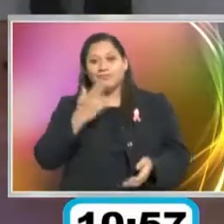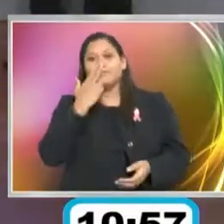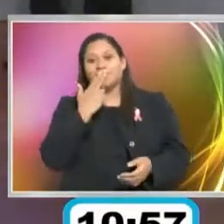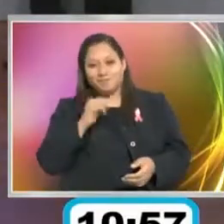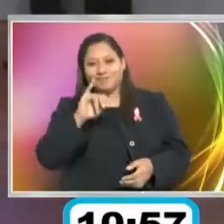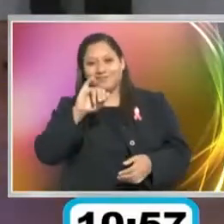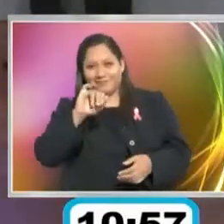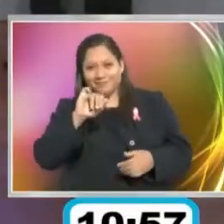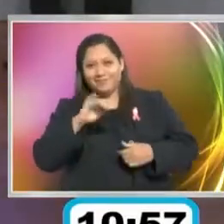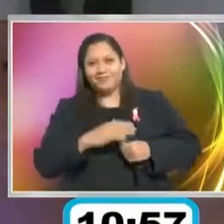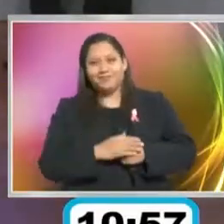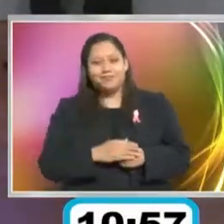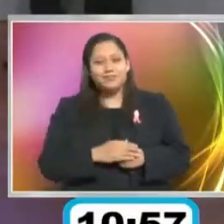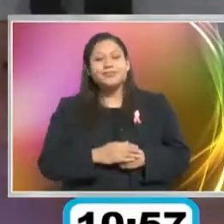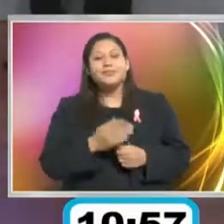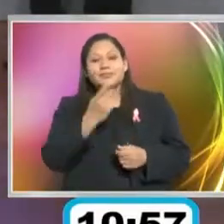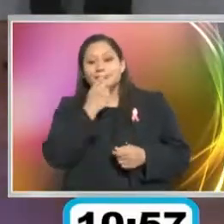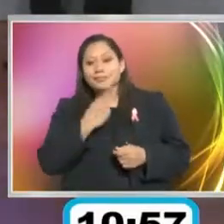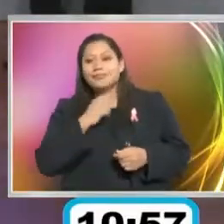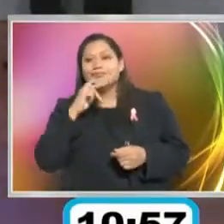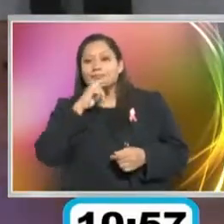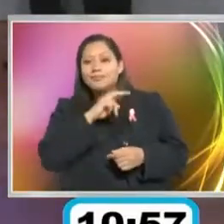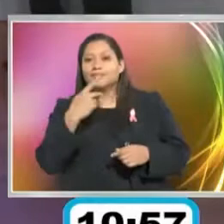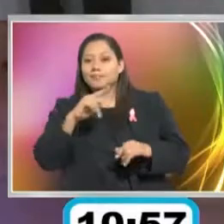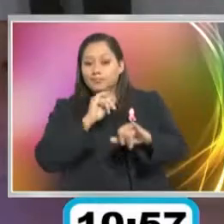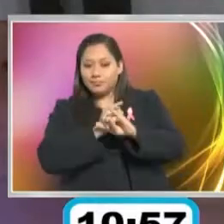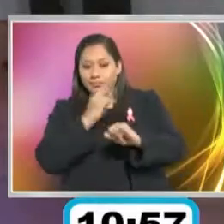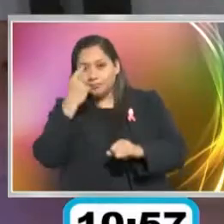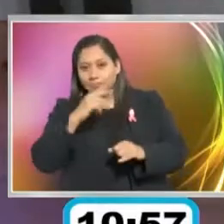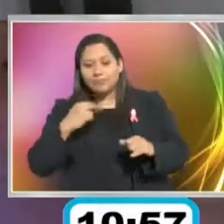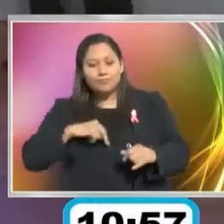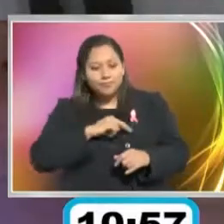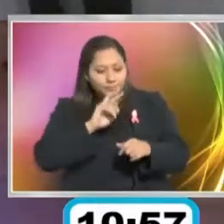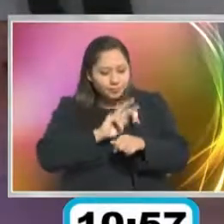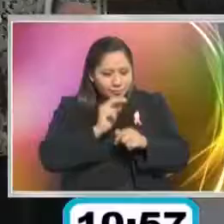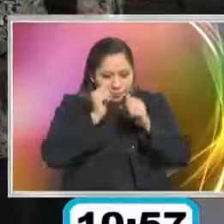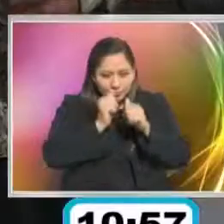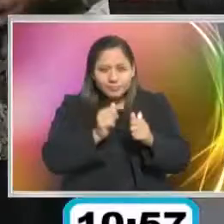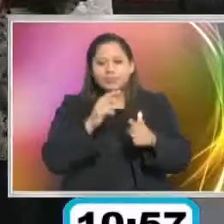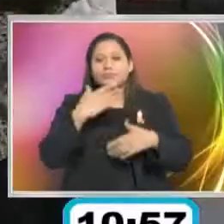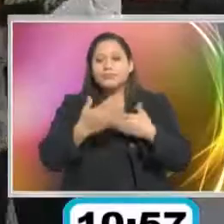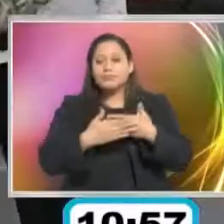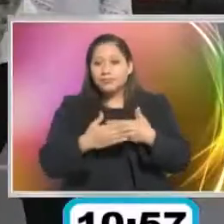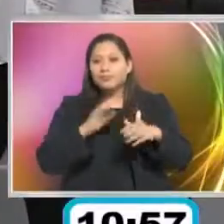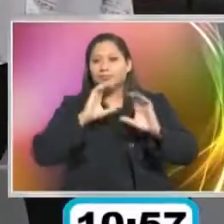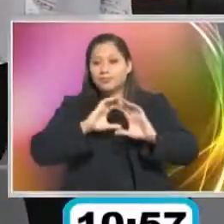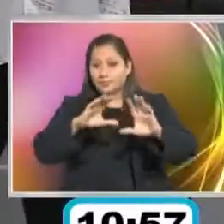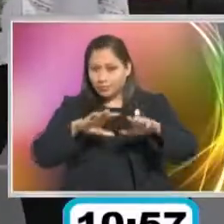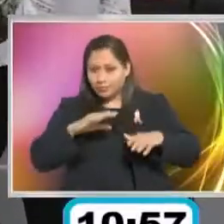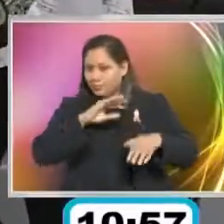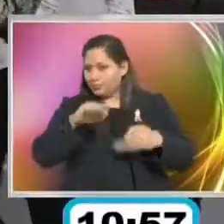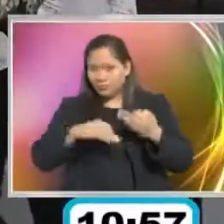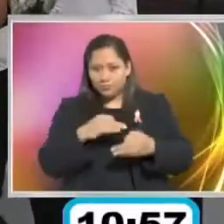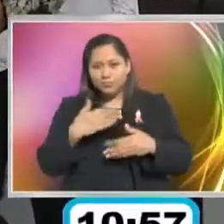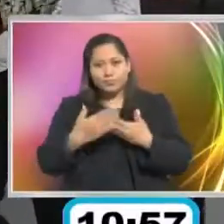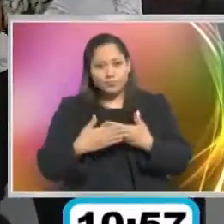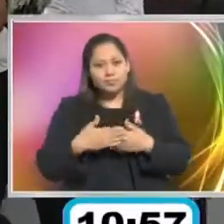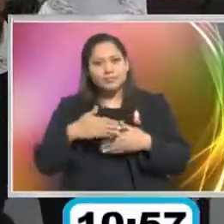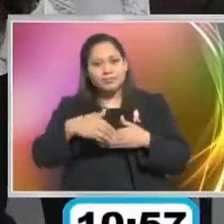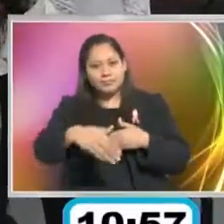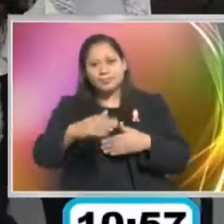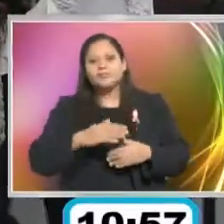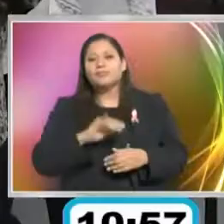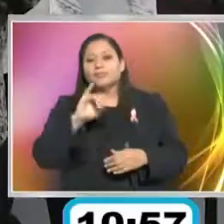verdad. Cuénteme rápidamente las redes sociales para que estemos muy pendientes de los próximos conciertos y todo lo que viene más